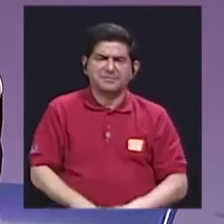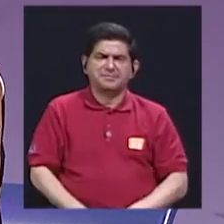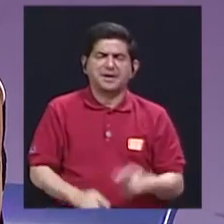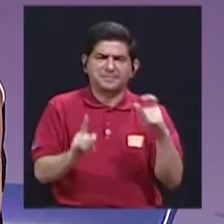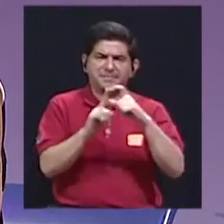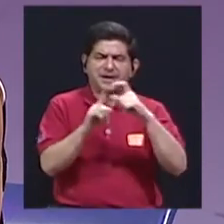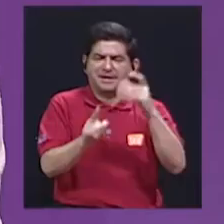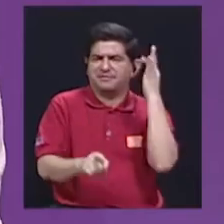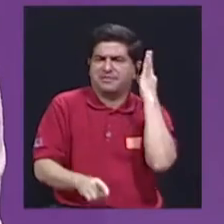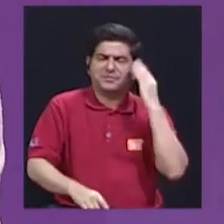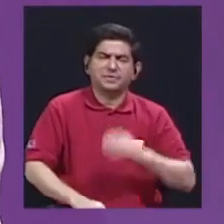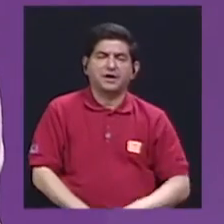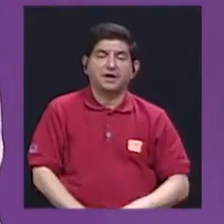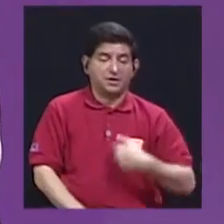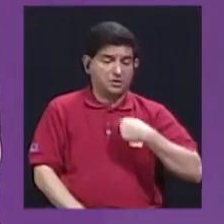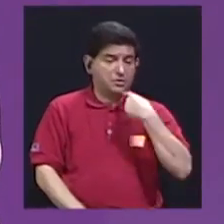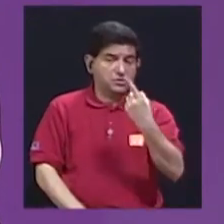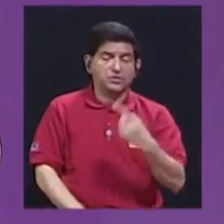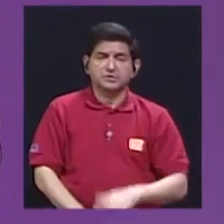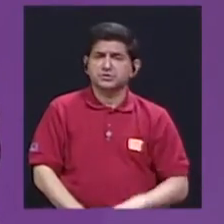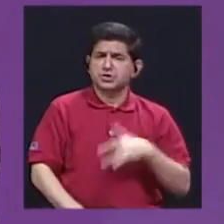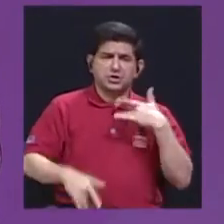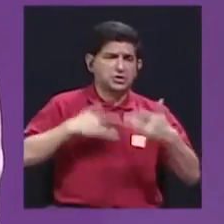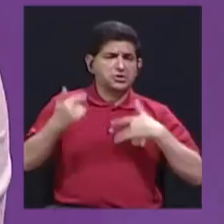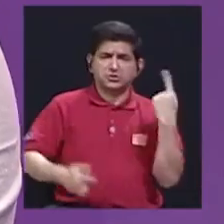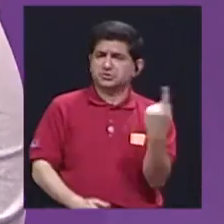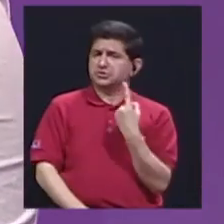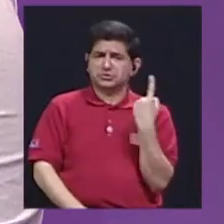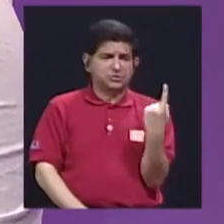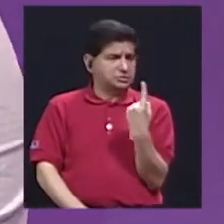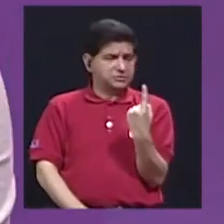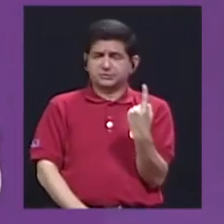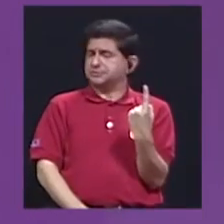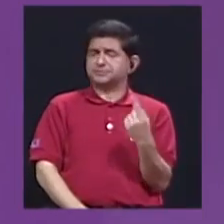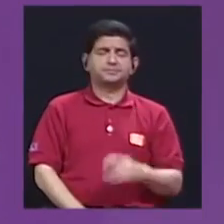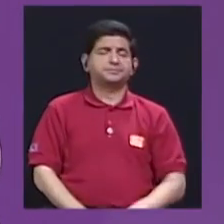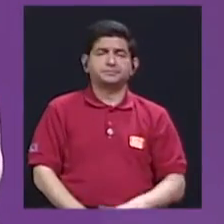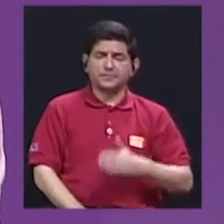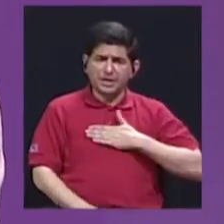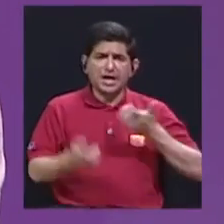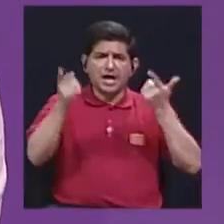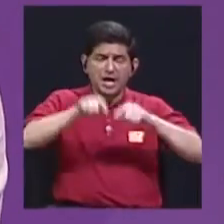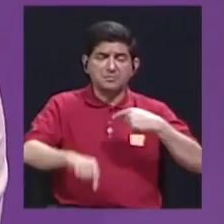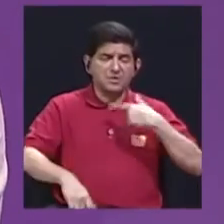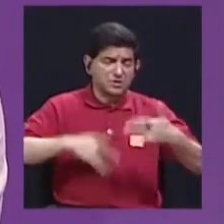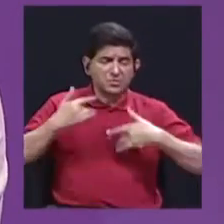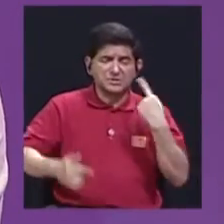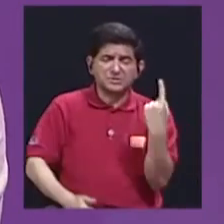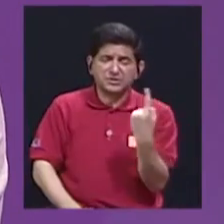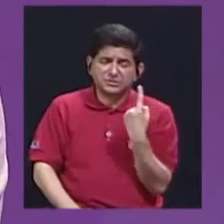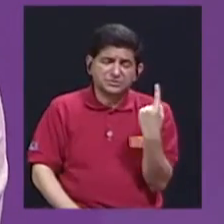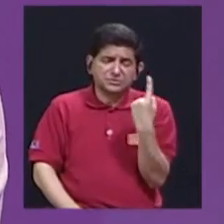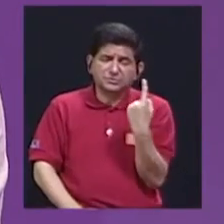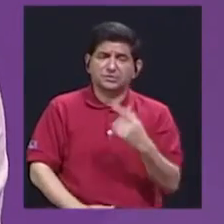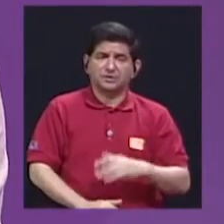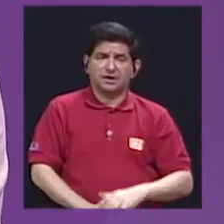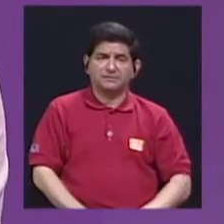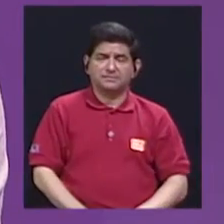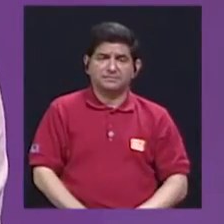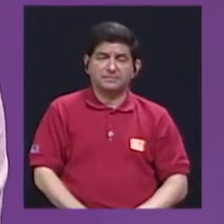palabra de mujer yo después decir que no se sientan solos porque cuando a mí me pasó yo me sentía tan sola y